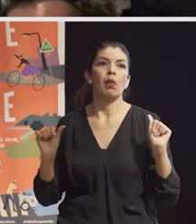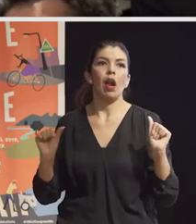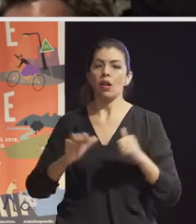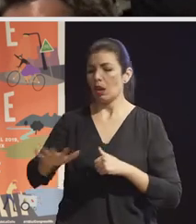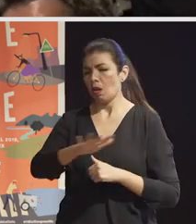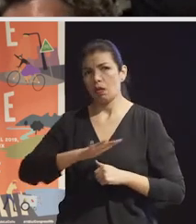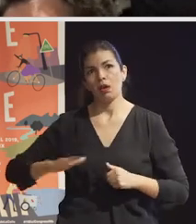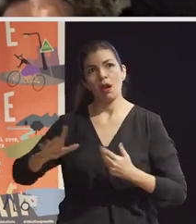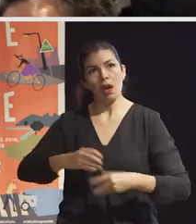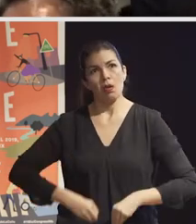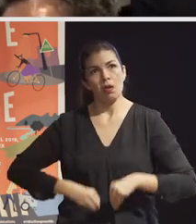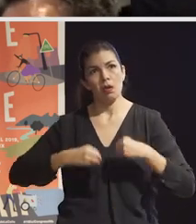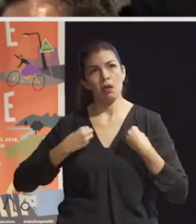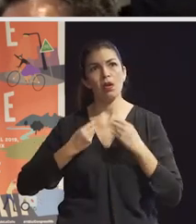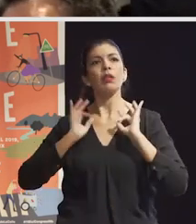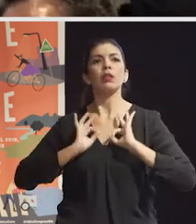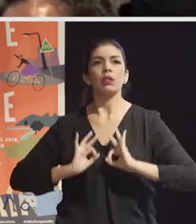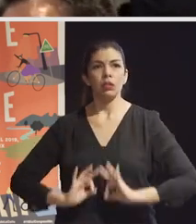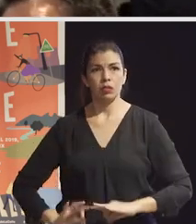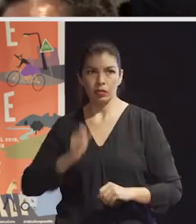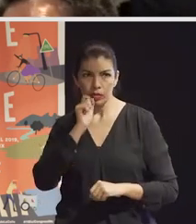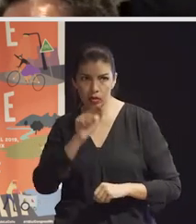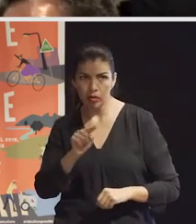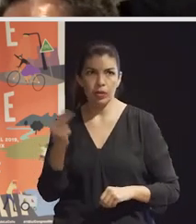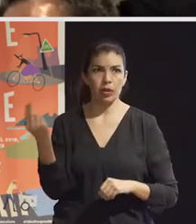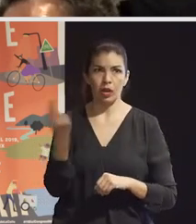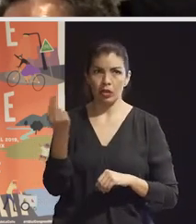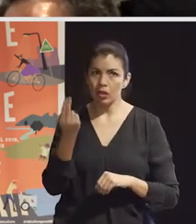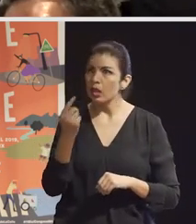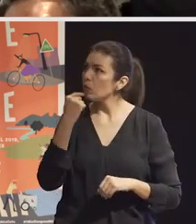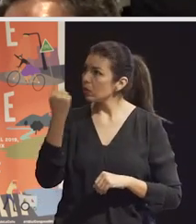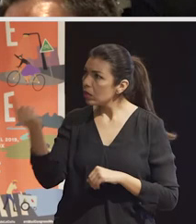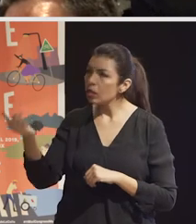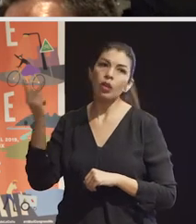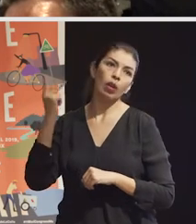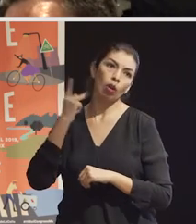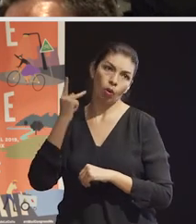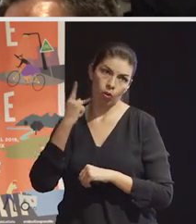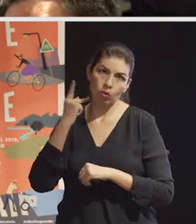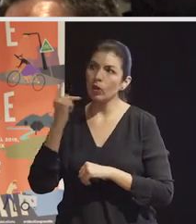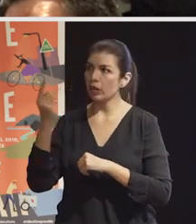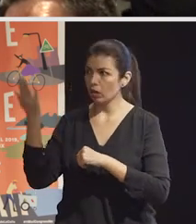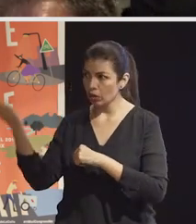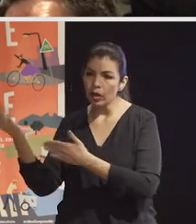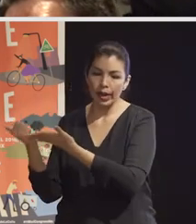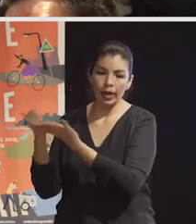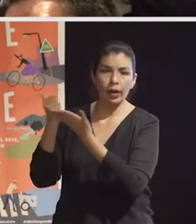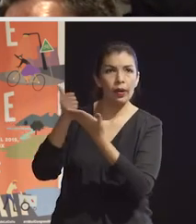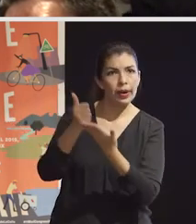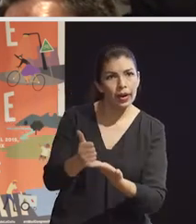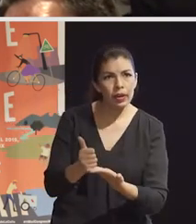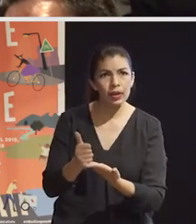también un poquito de eso de la participación política no desde el partido político sino que efectivamente generar la acción